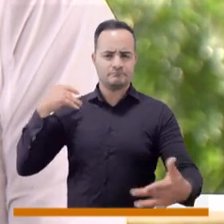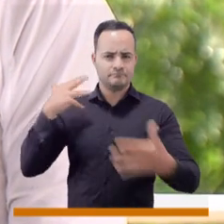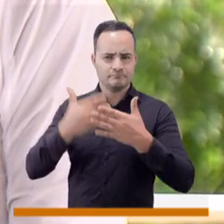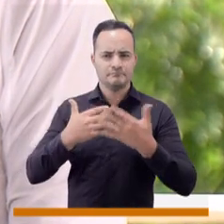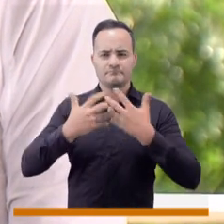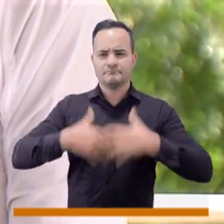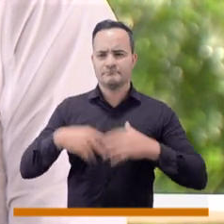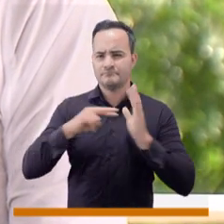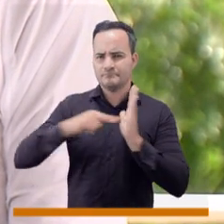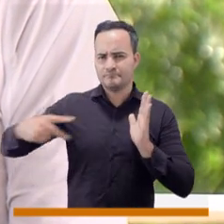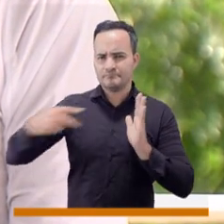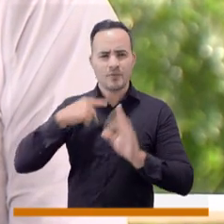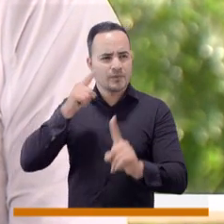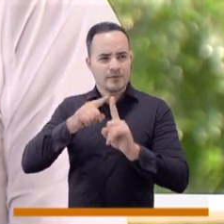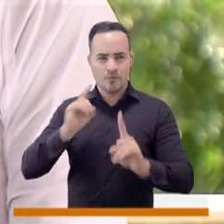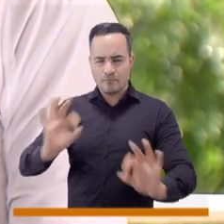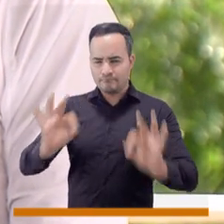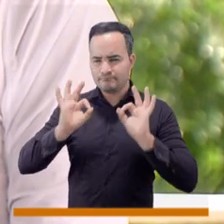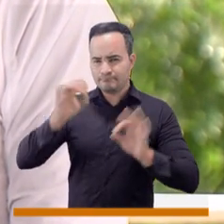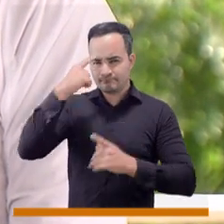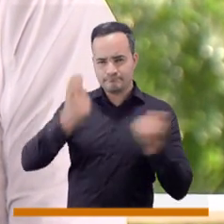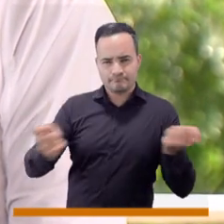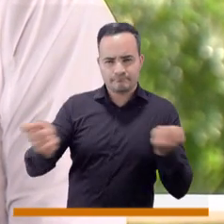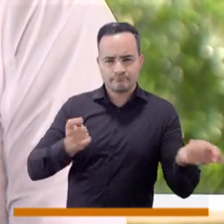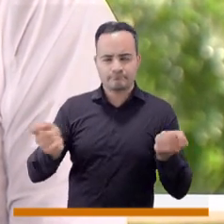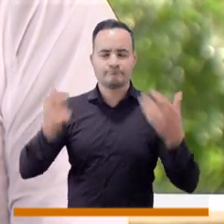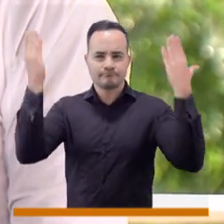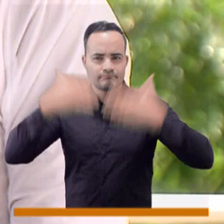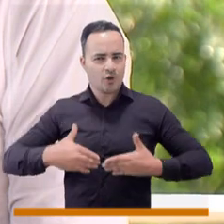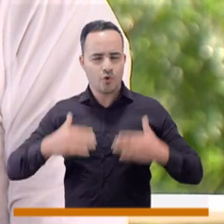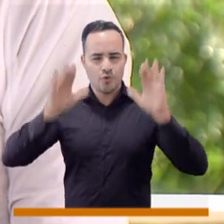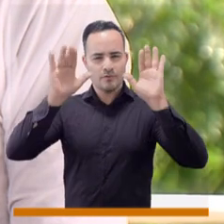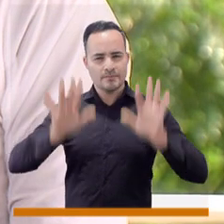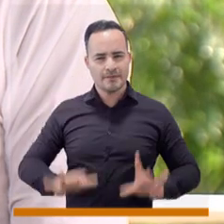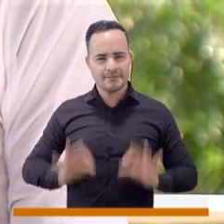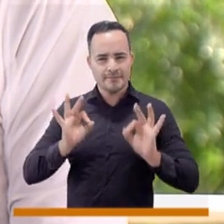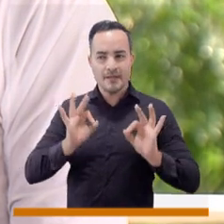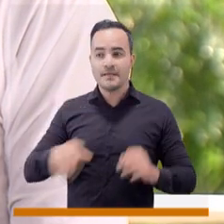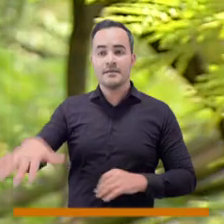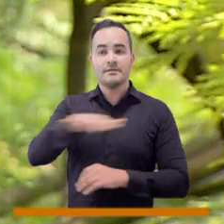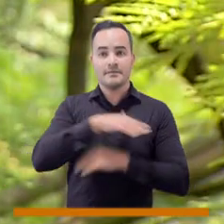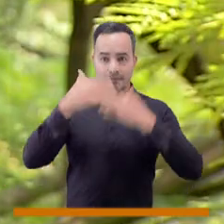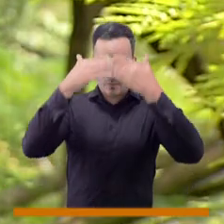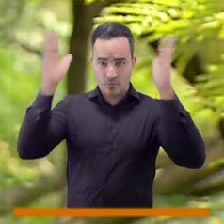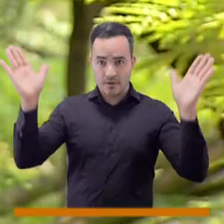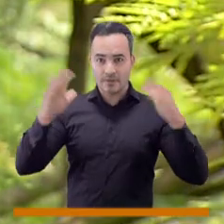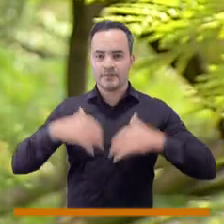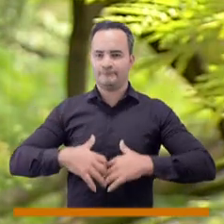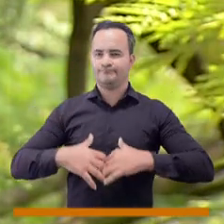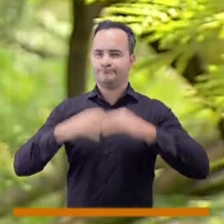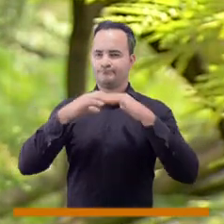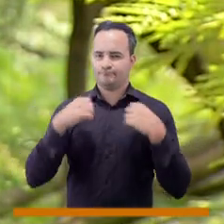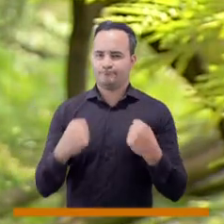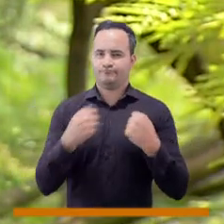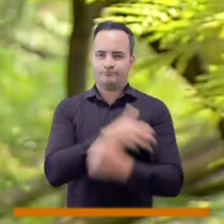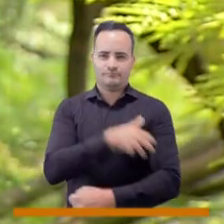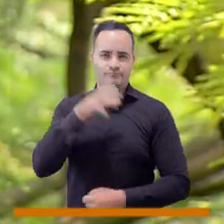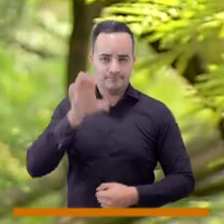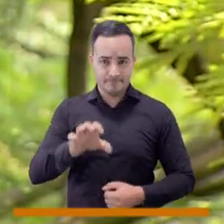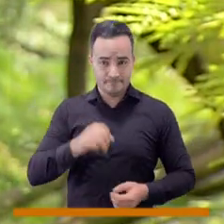tecnología orientados al buen gobierno, transparencia y fortalecimiento democrático, y se ha desempeñado también